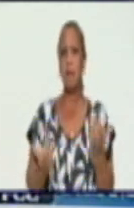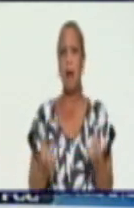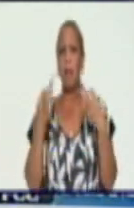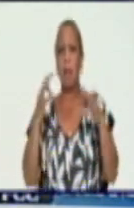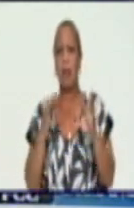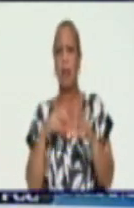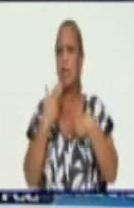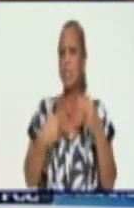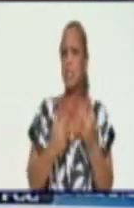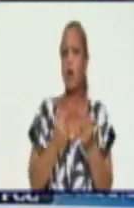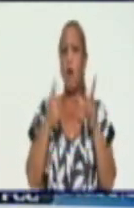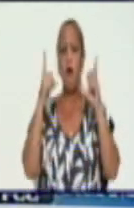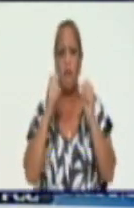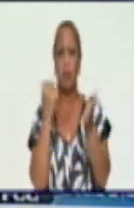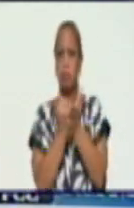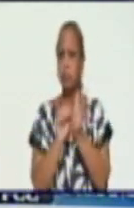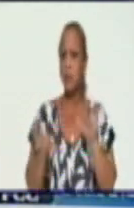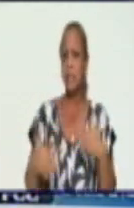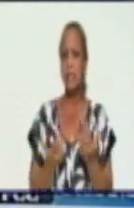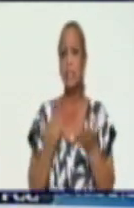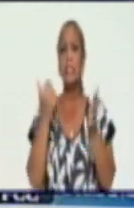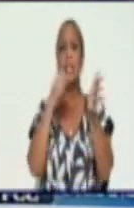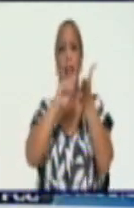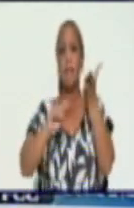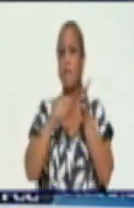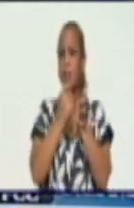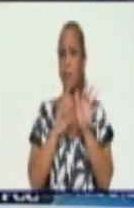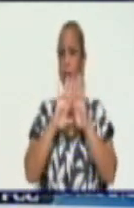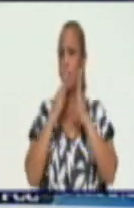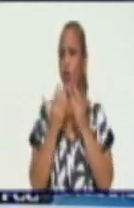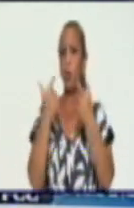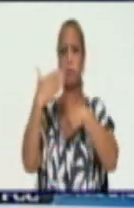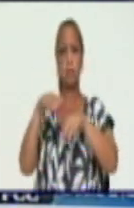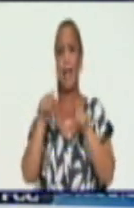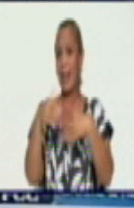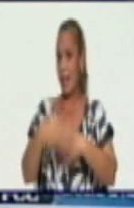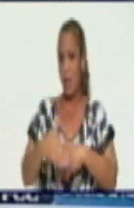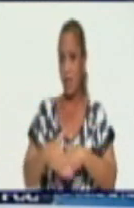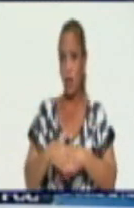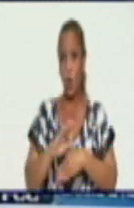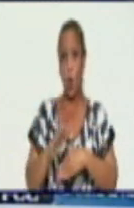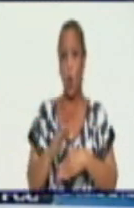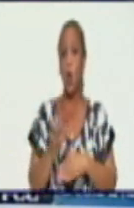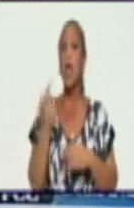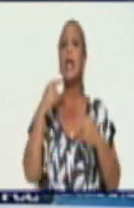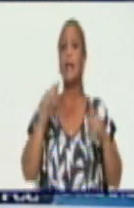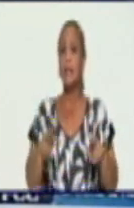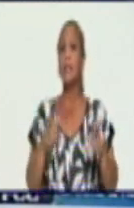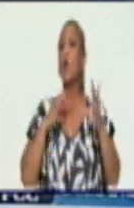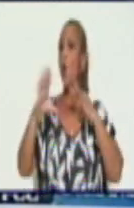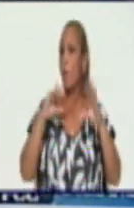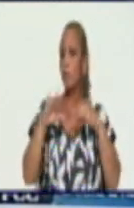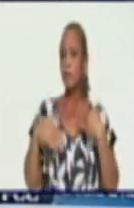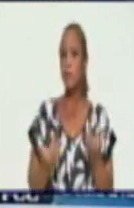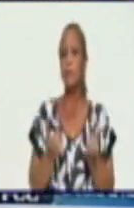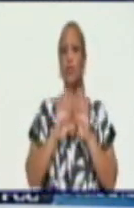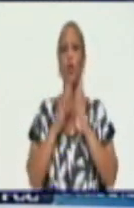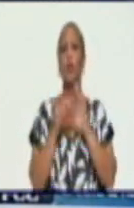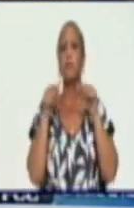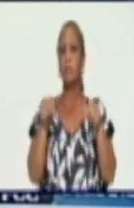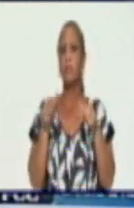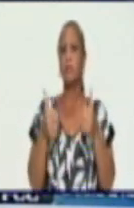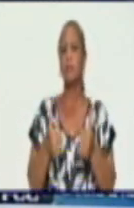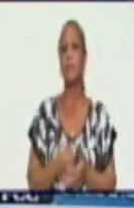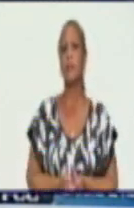hicieron con fotocopia y andaba la firma todo el mundo a la calle no no ejercicio de dirección y comunicación para eso todo tiene vitalidad y un en